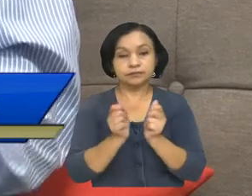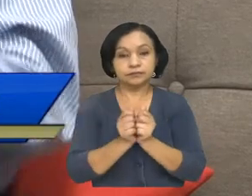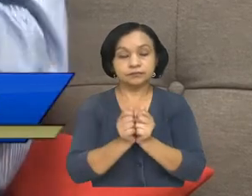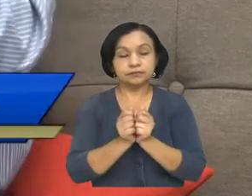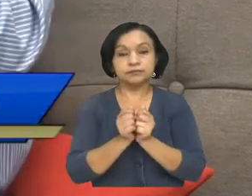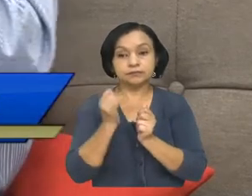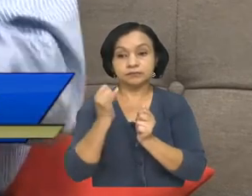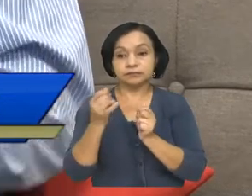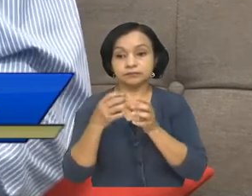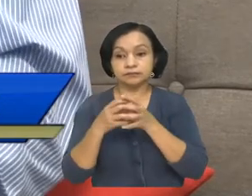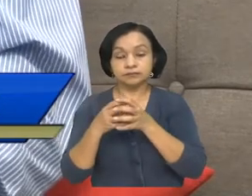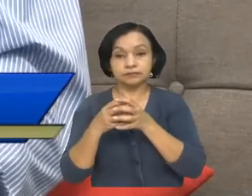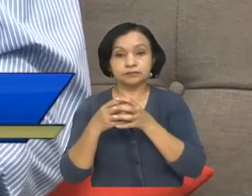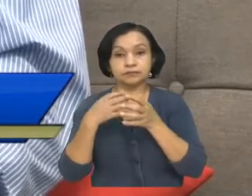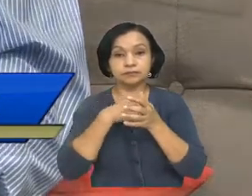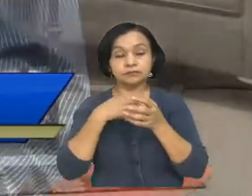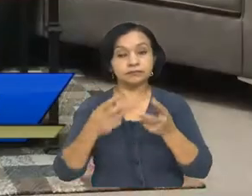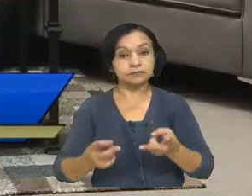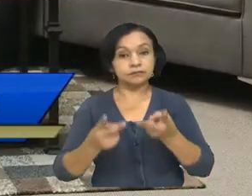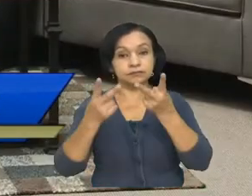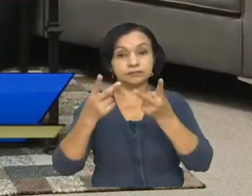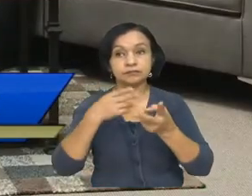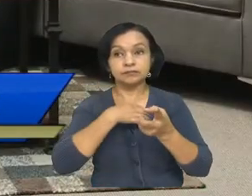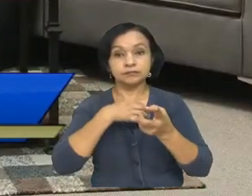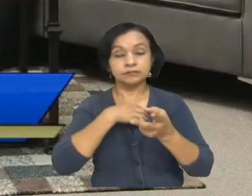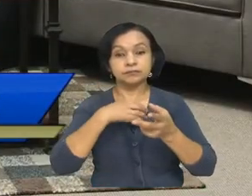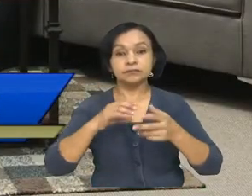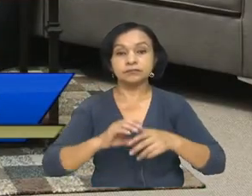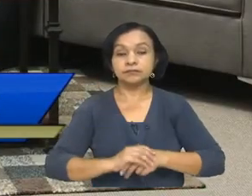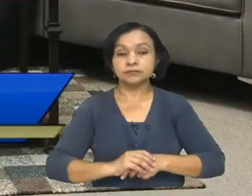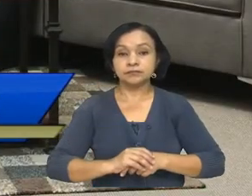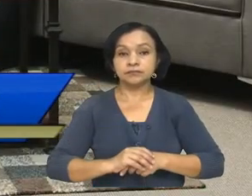sí. Sí. El grupo que sí.